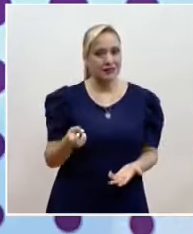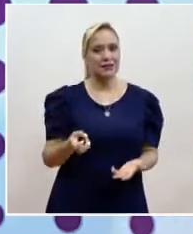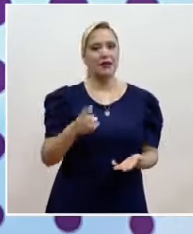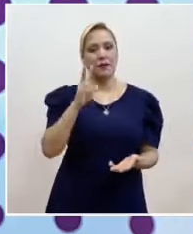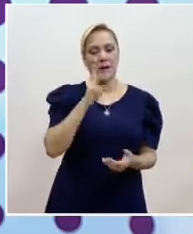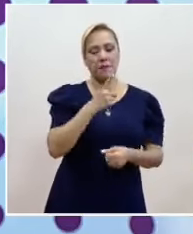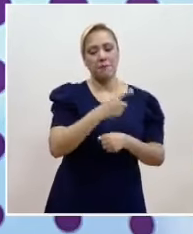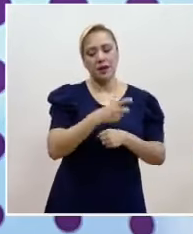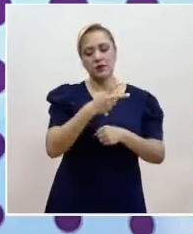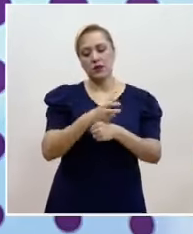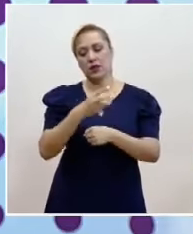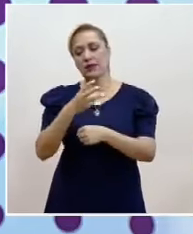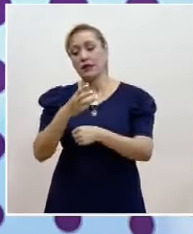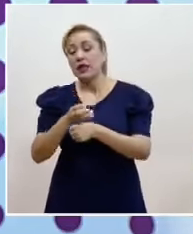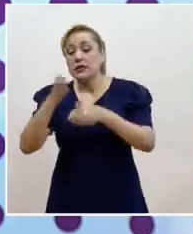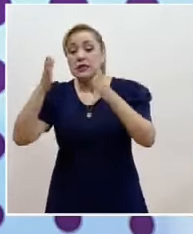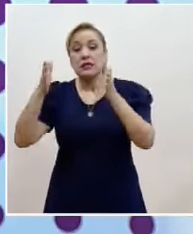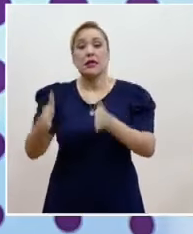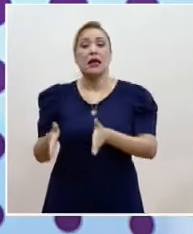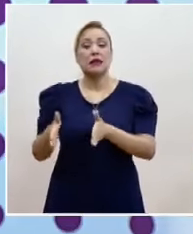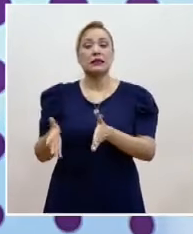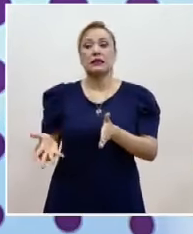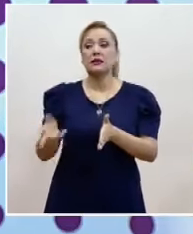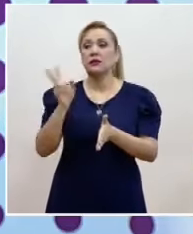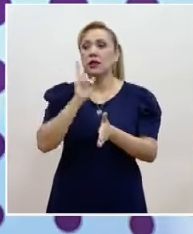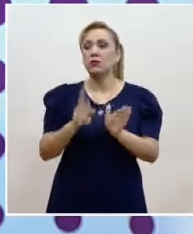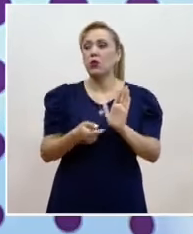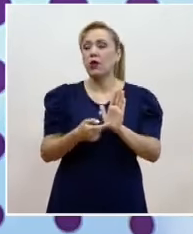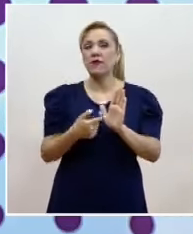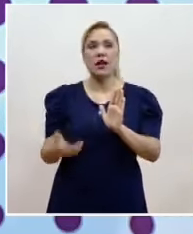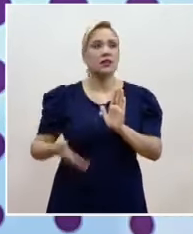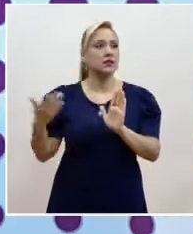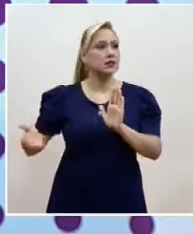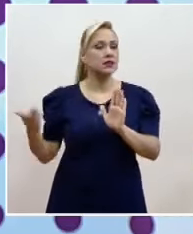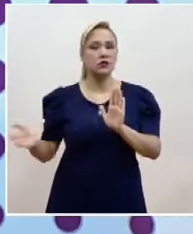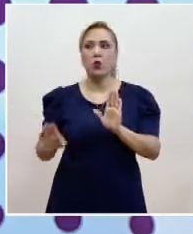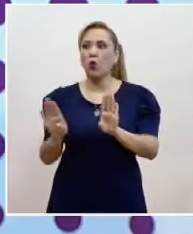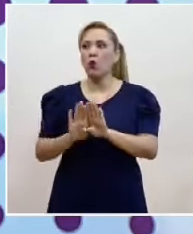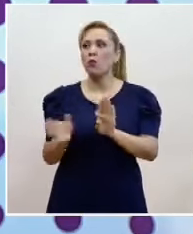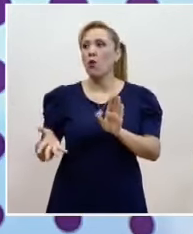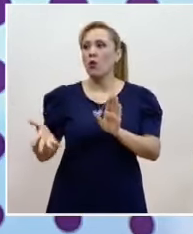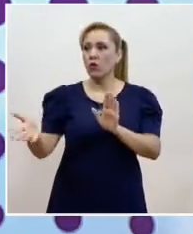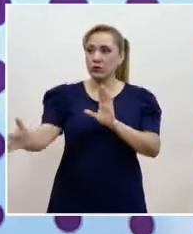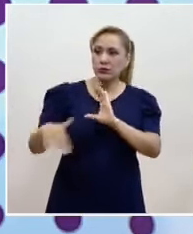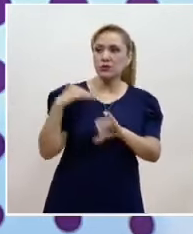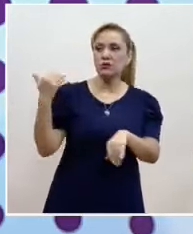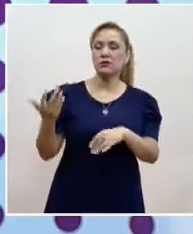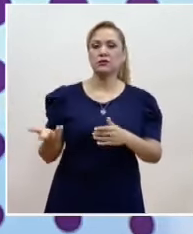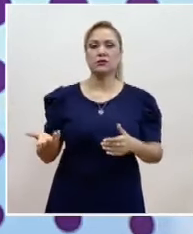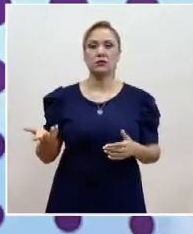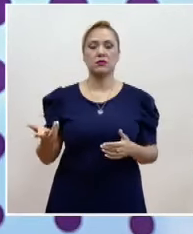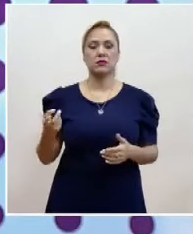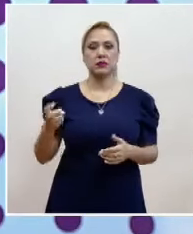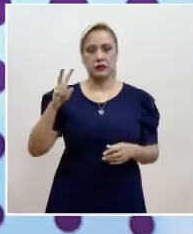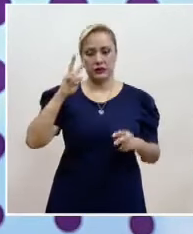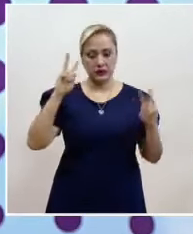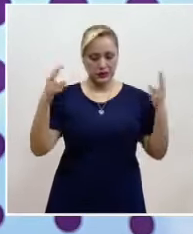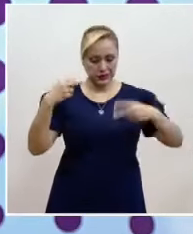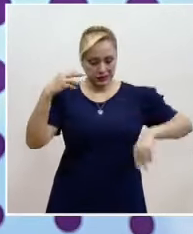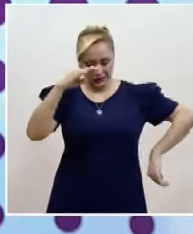ver, indudablemente, pues me imagino el Poder Judicial en esta reflexión, ¿no? Y como decía, de política pública,